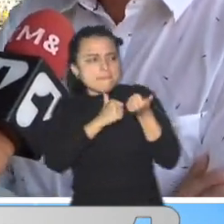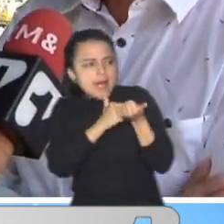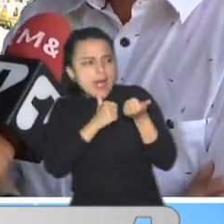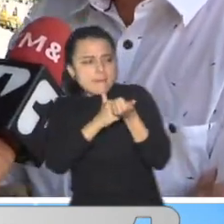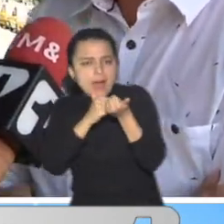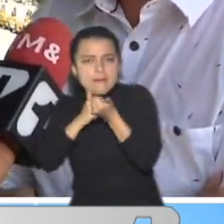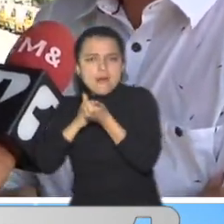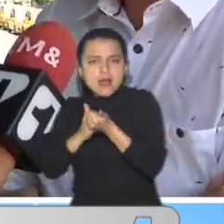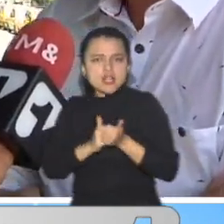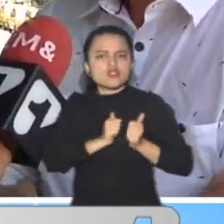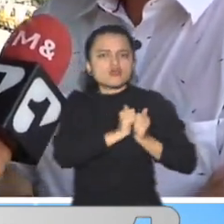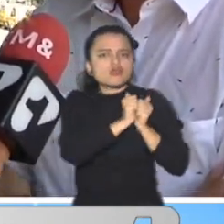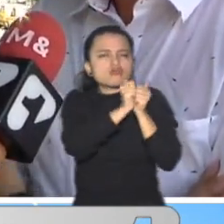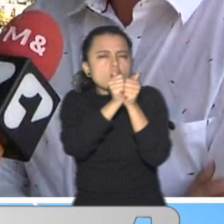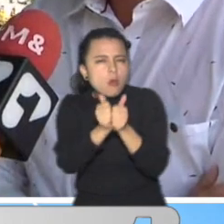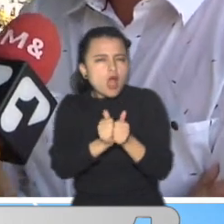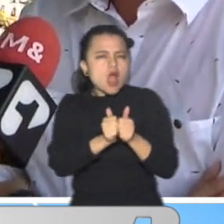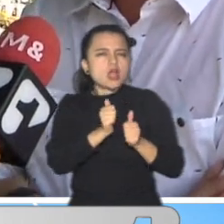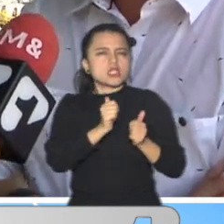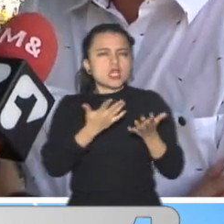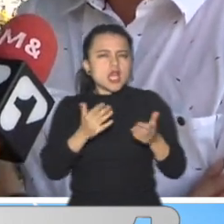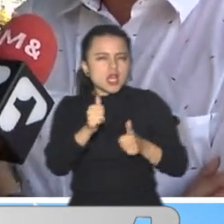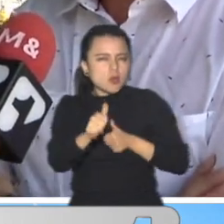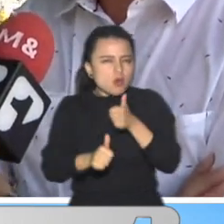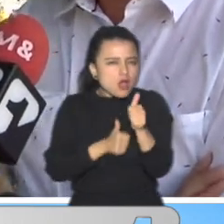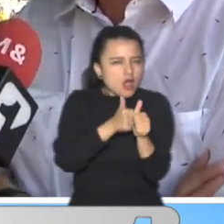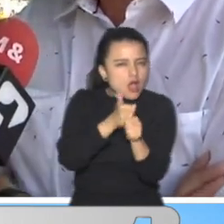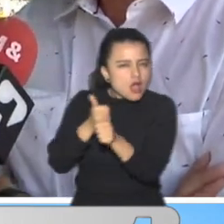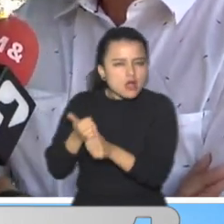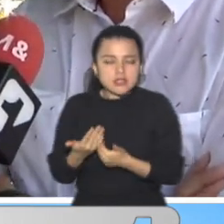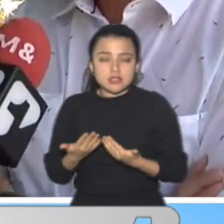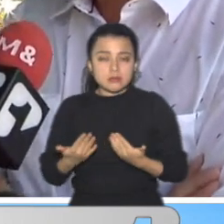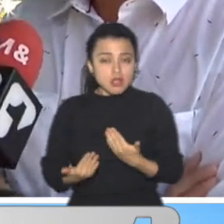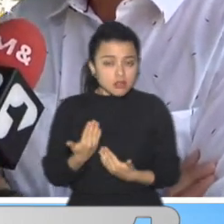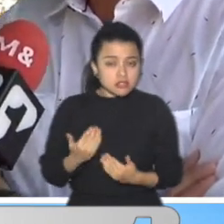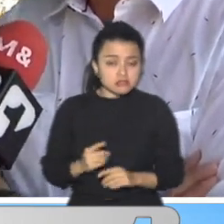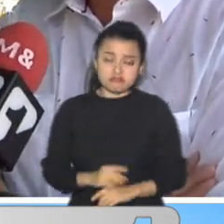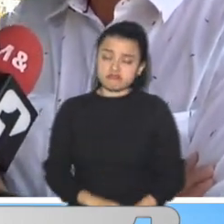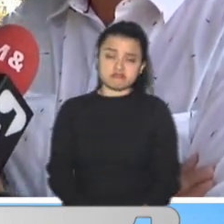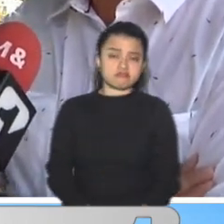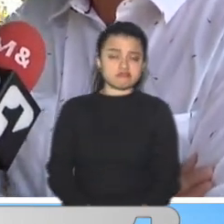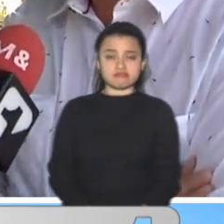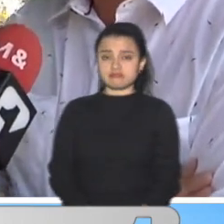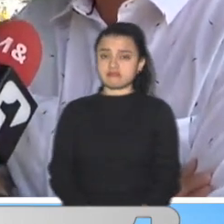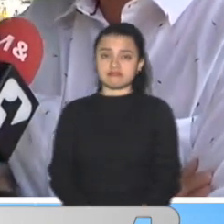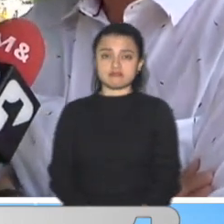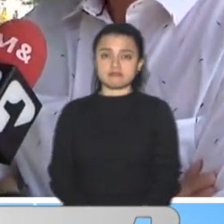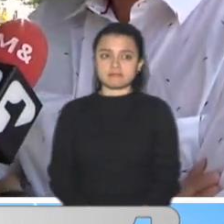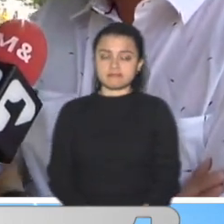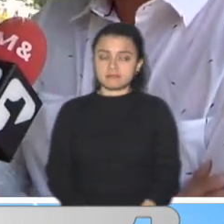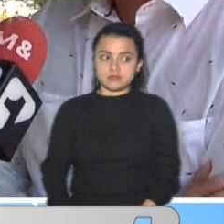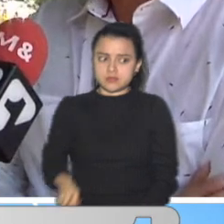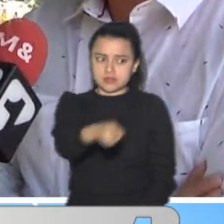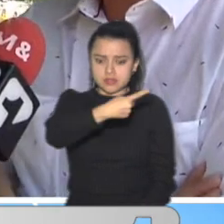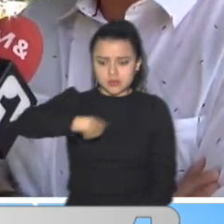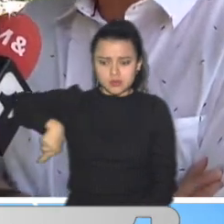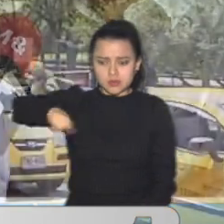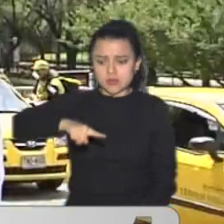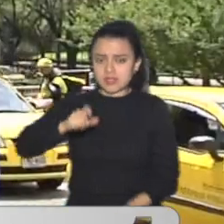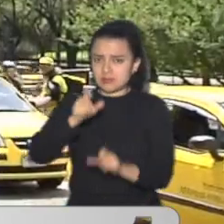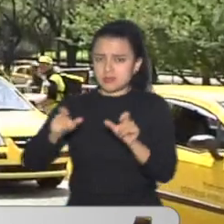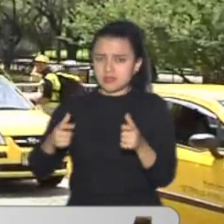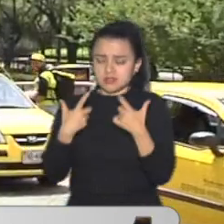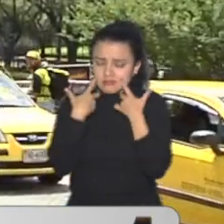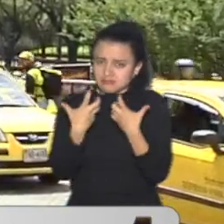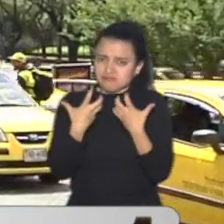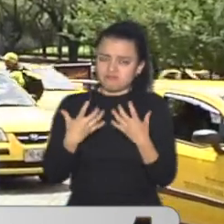explicarles cómo se desarrolla este proceso sin embargo no es fácil porque ellos realmente están muy consternados y requieren saber la verdad